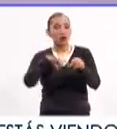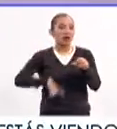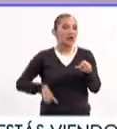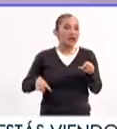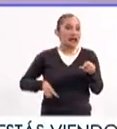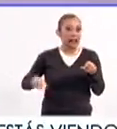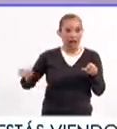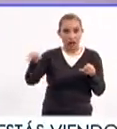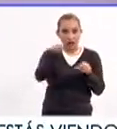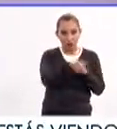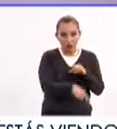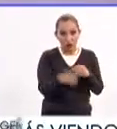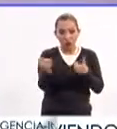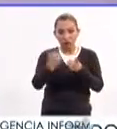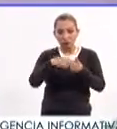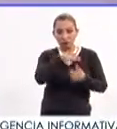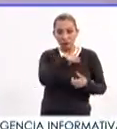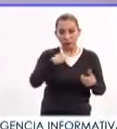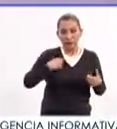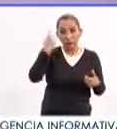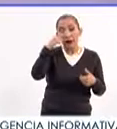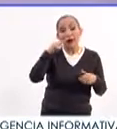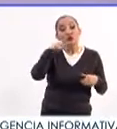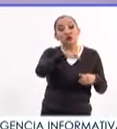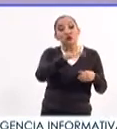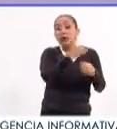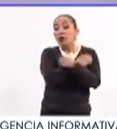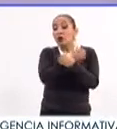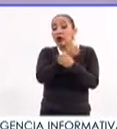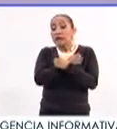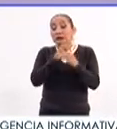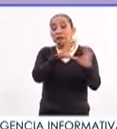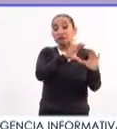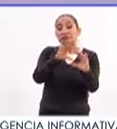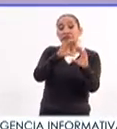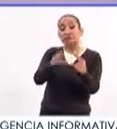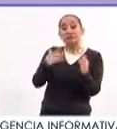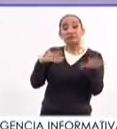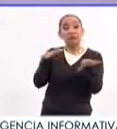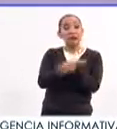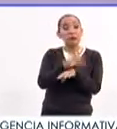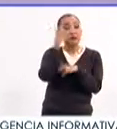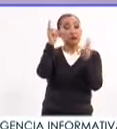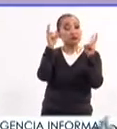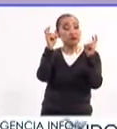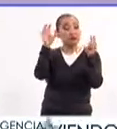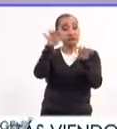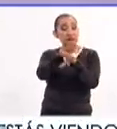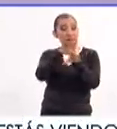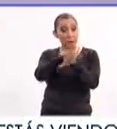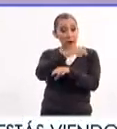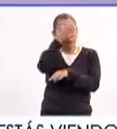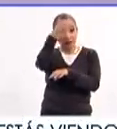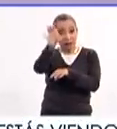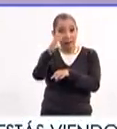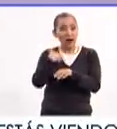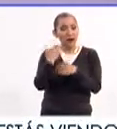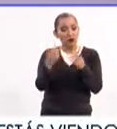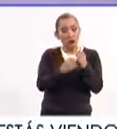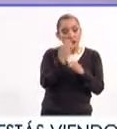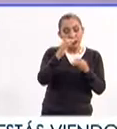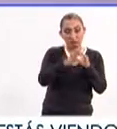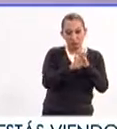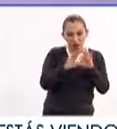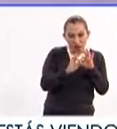miembros de la ONU con miras a impartir la educación relativa al cambio climático, el fomento de los métodos pedagógicos innovadores